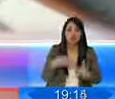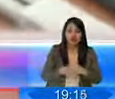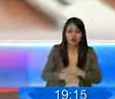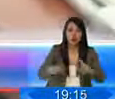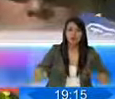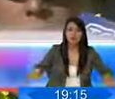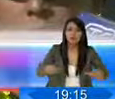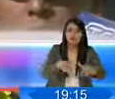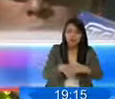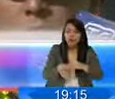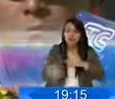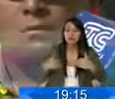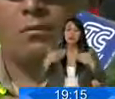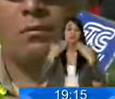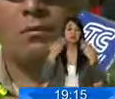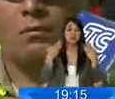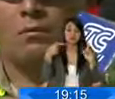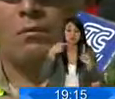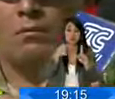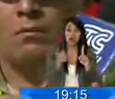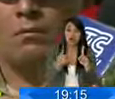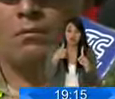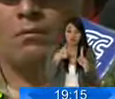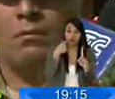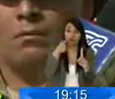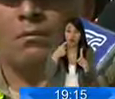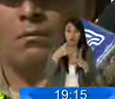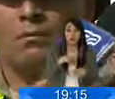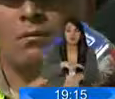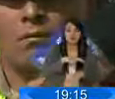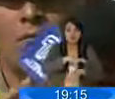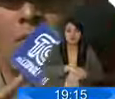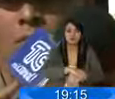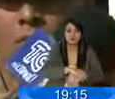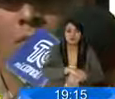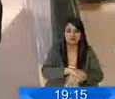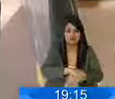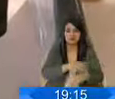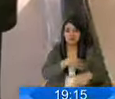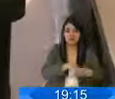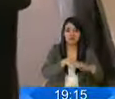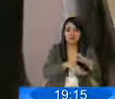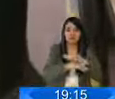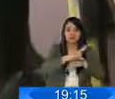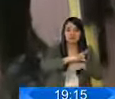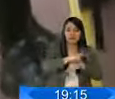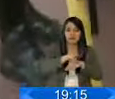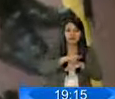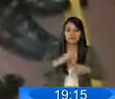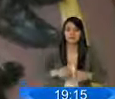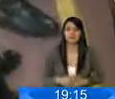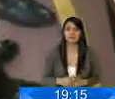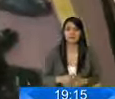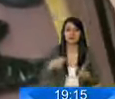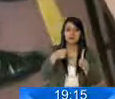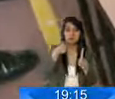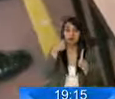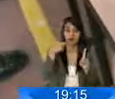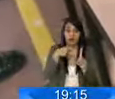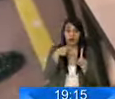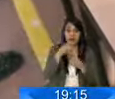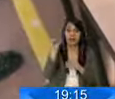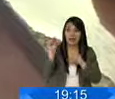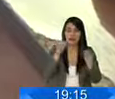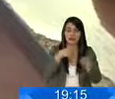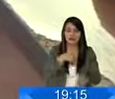sus manos. El señor está en este momento en la zona de aseguramiento y fragancia. El presunto dueño aparentemente indicó a los uniformados